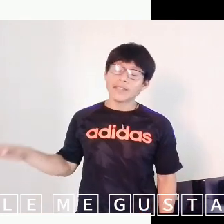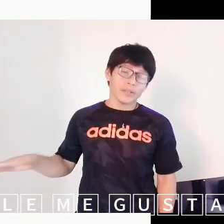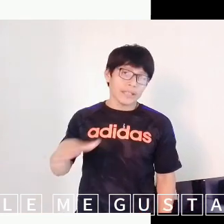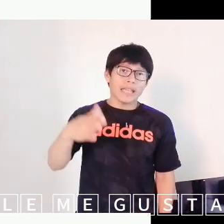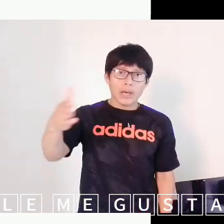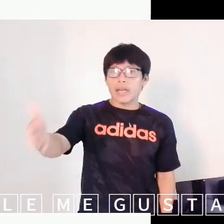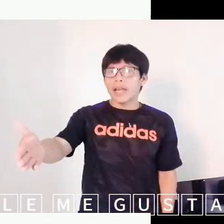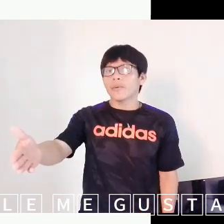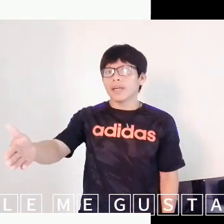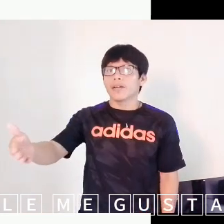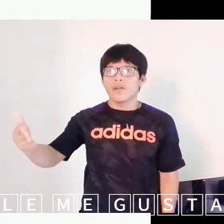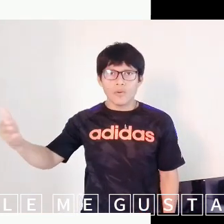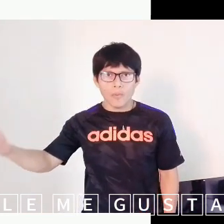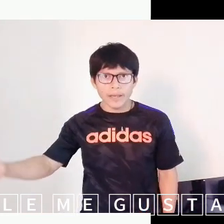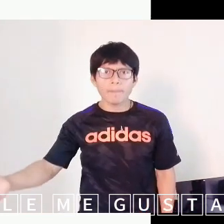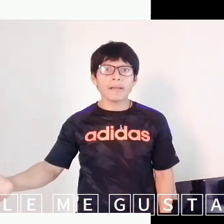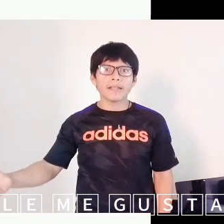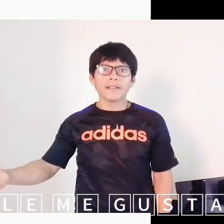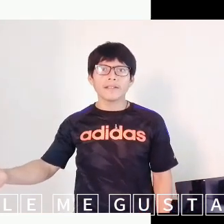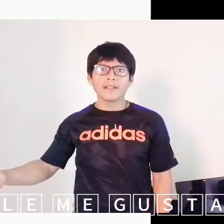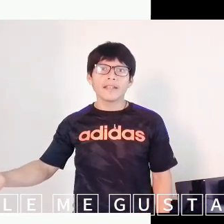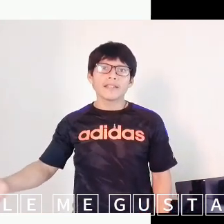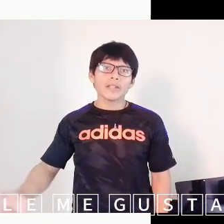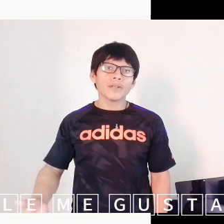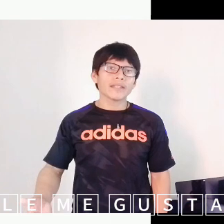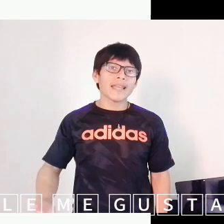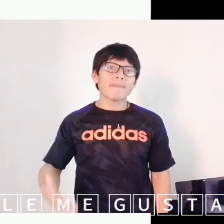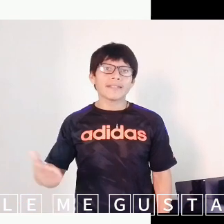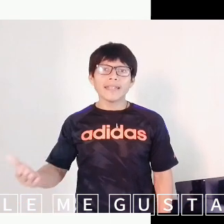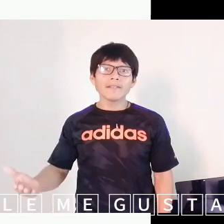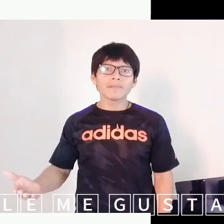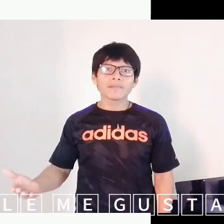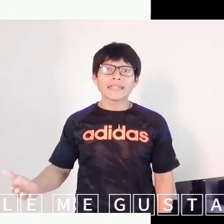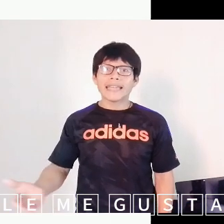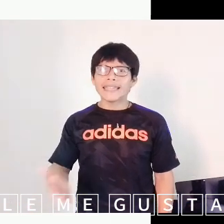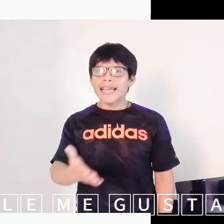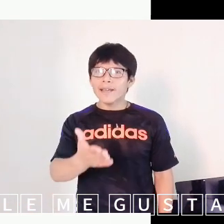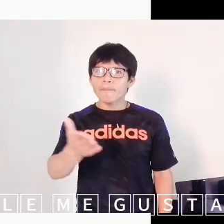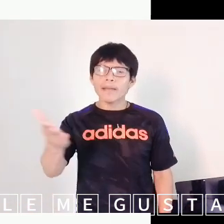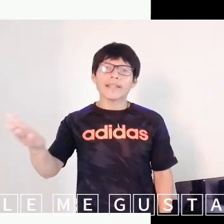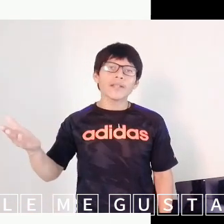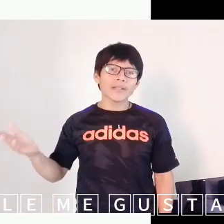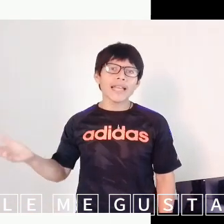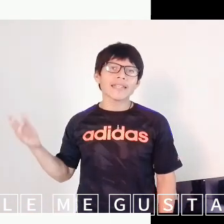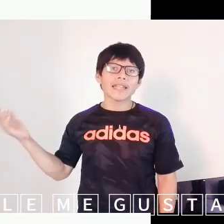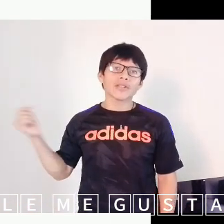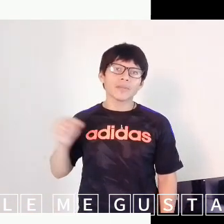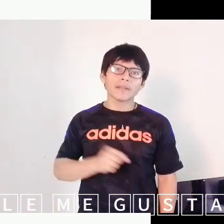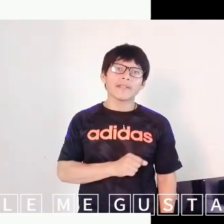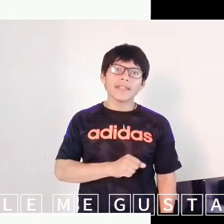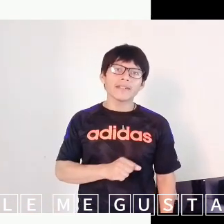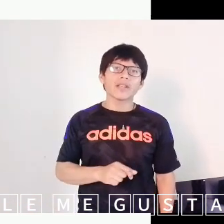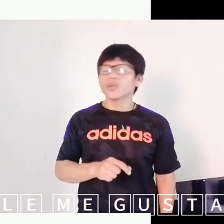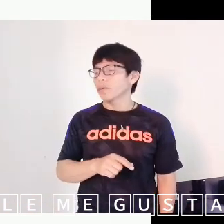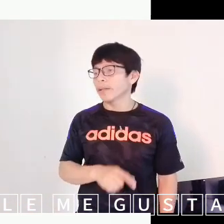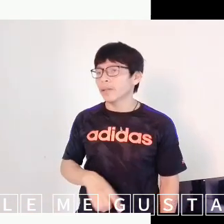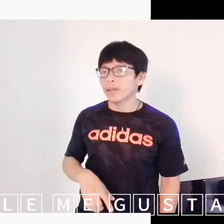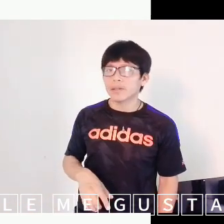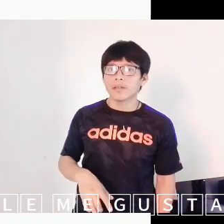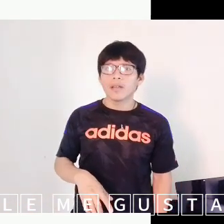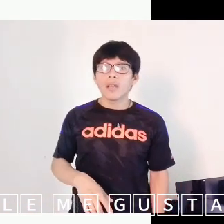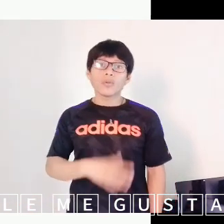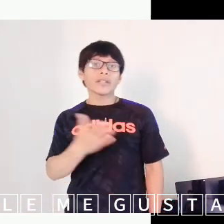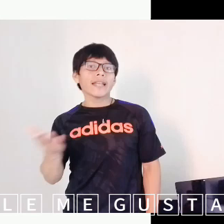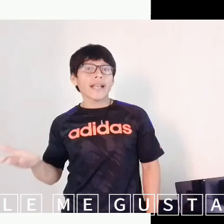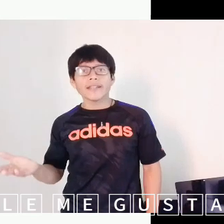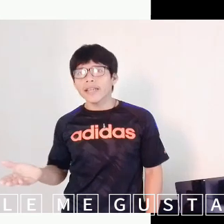esas elecciones, el cual lo van a perder, señores, ¿qué más da? Que ya hayan perdido ya las elecciones presidenciales del